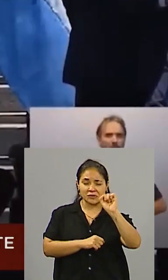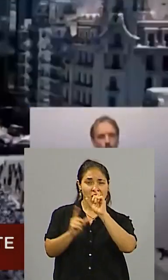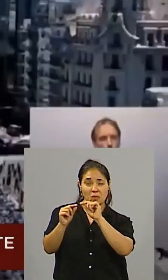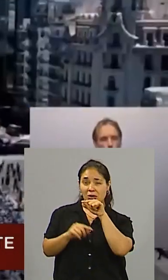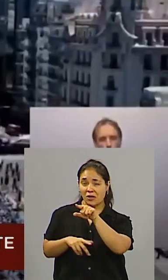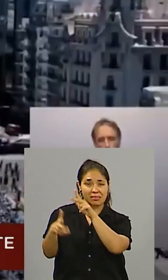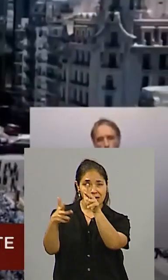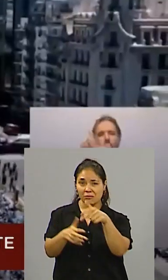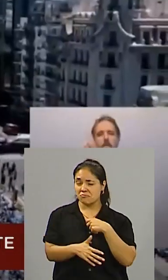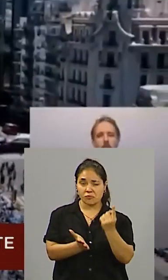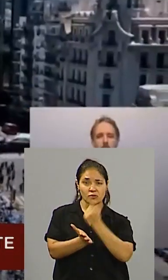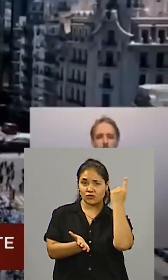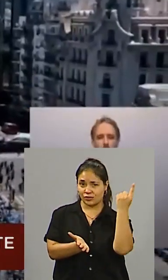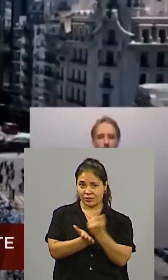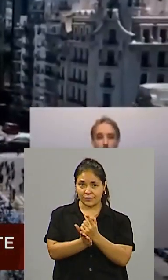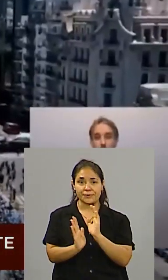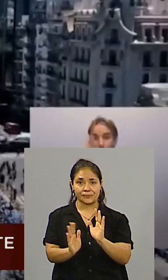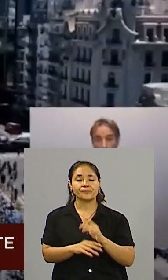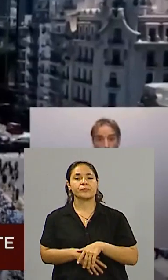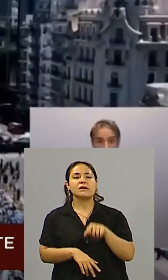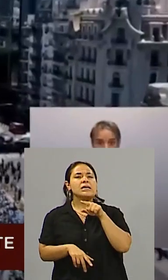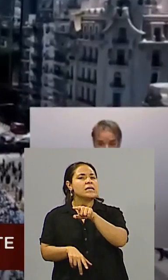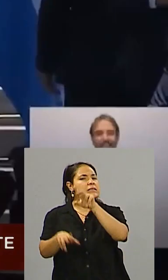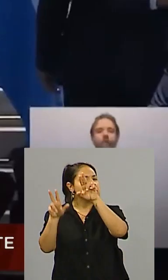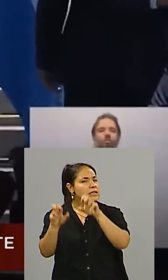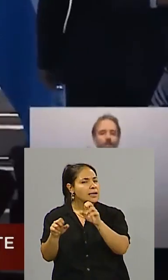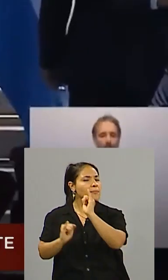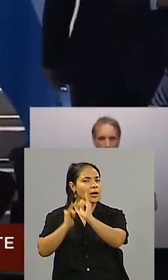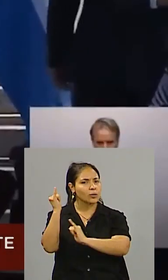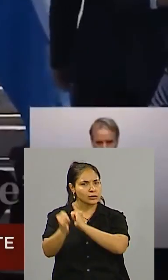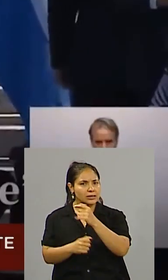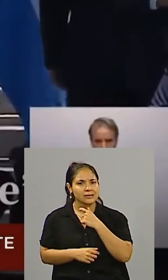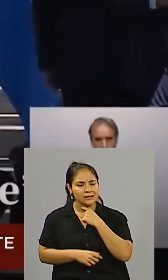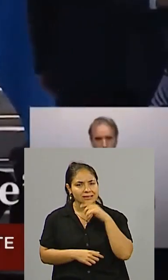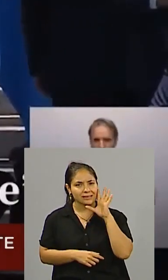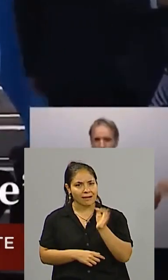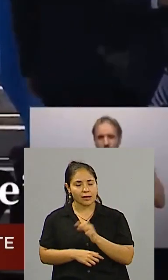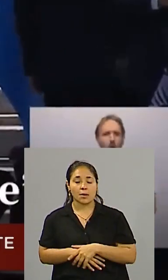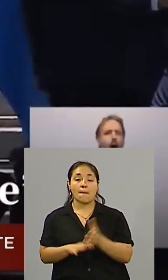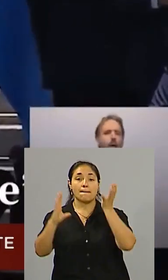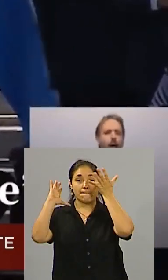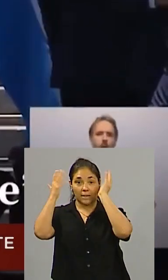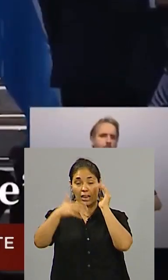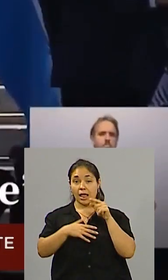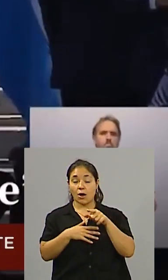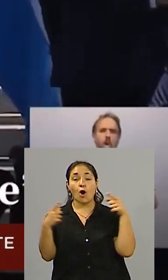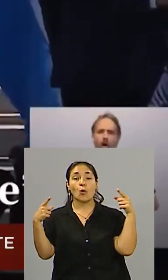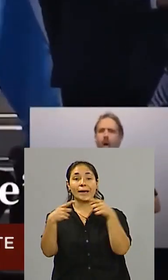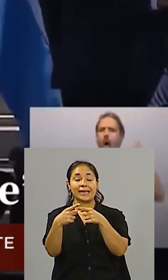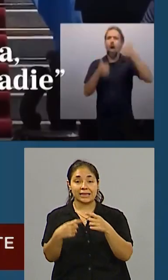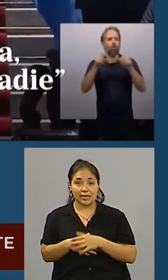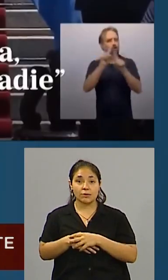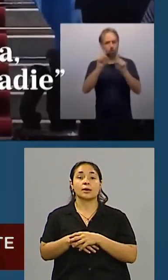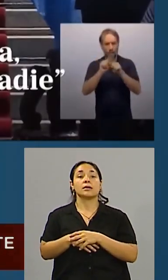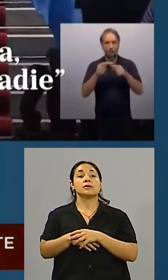planteó. Hugo, justamente que me quiero detener en eso, ¿no? Porque se sabía que Milei, uno de los objetivos que tenía